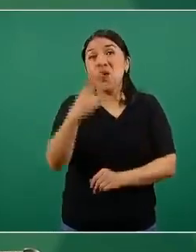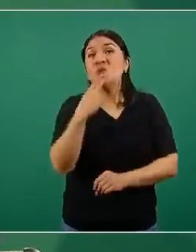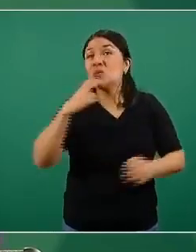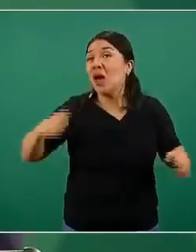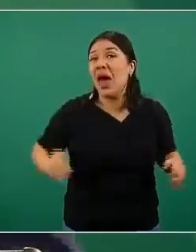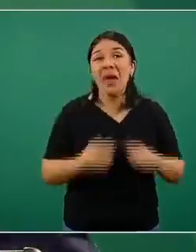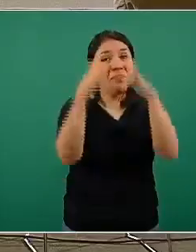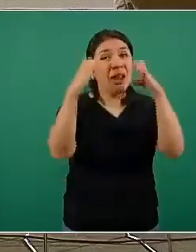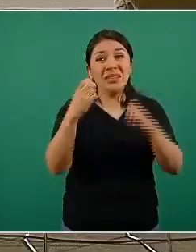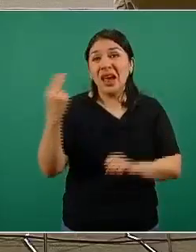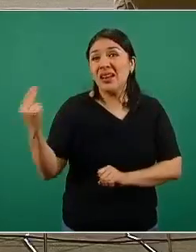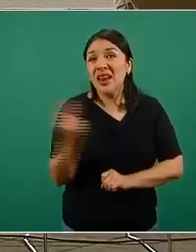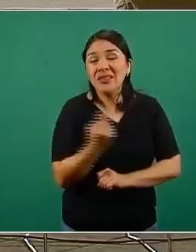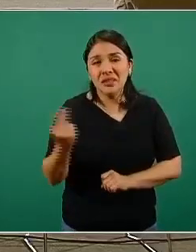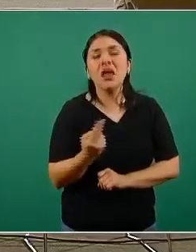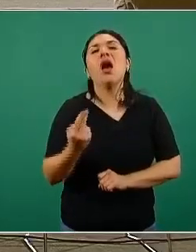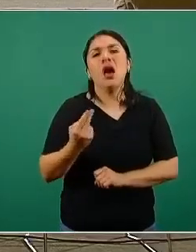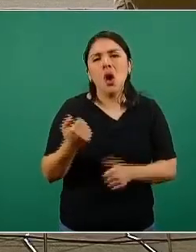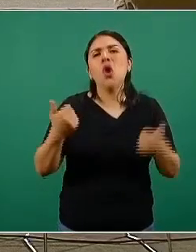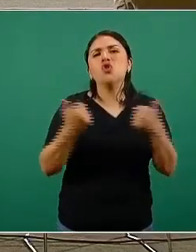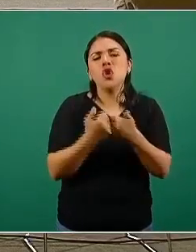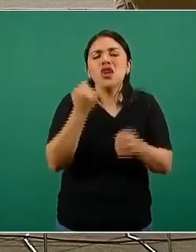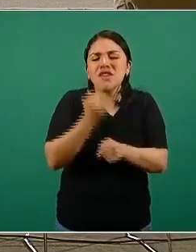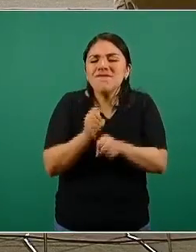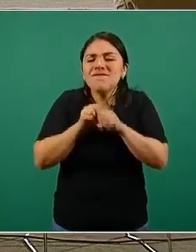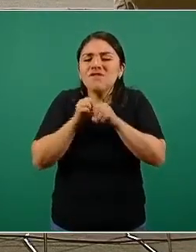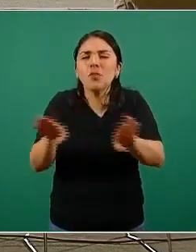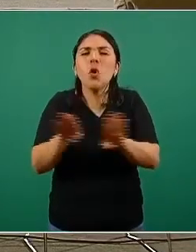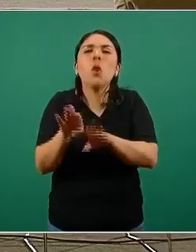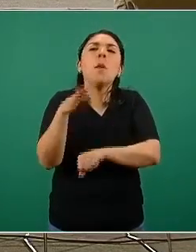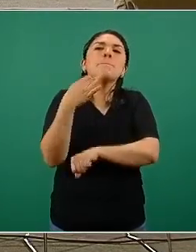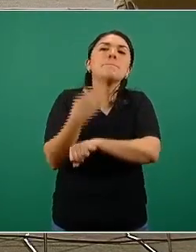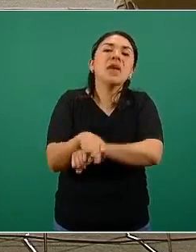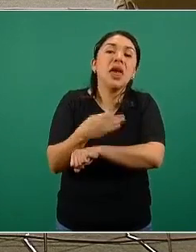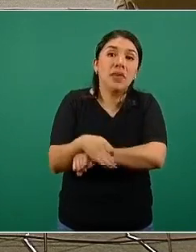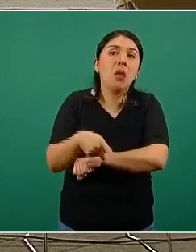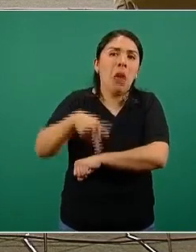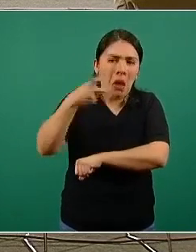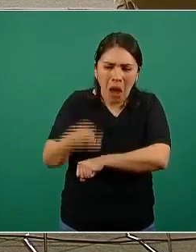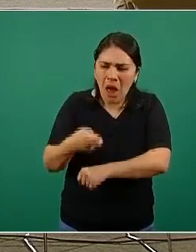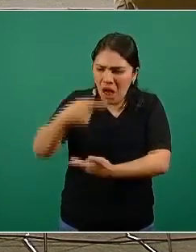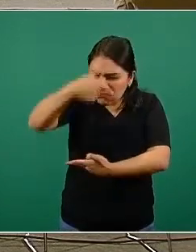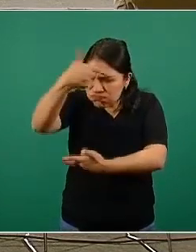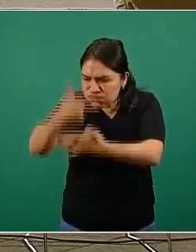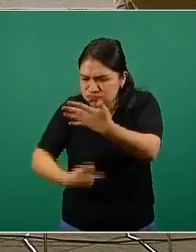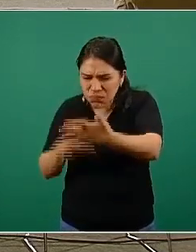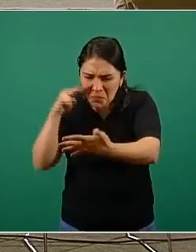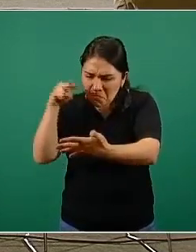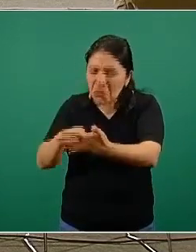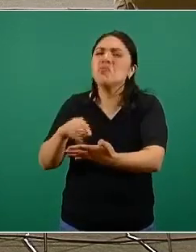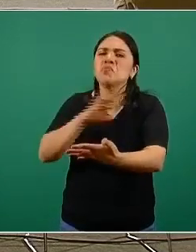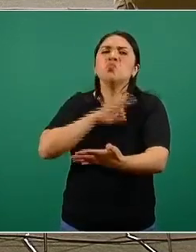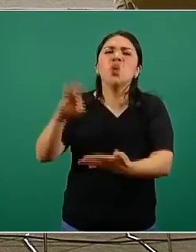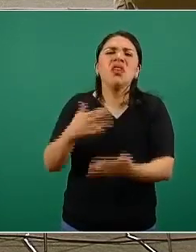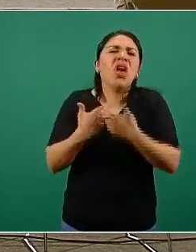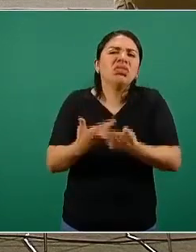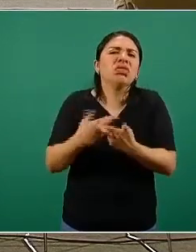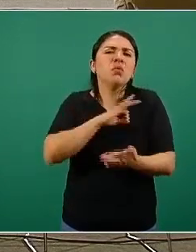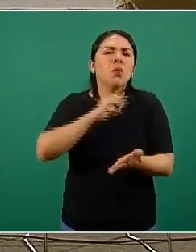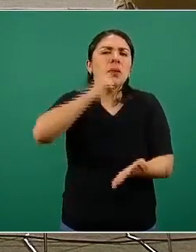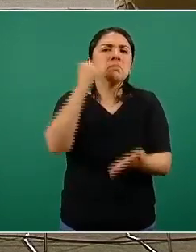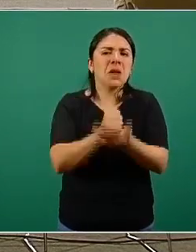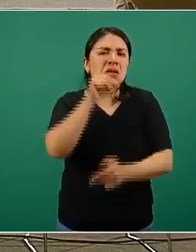pues recibe datos parciales o datos preliminares, pero que son suficientes para este tipo de aprobaciones,